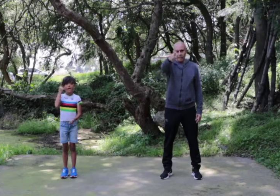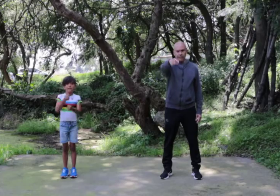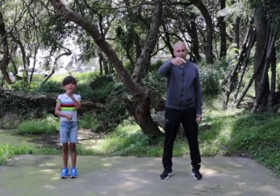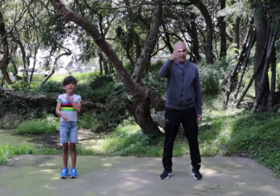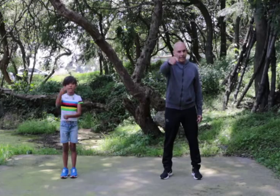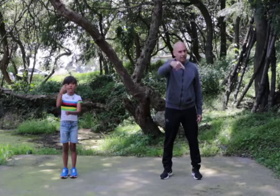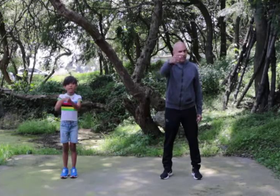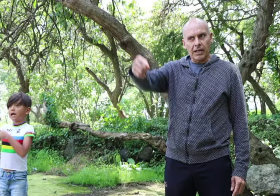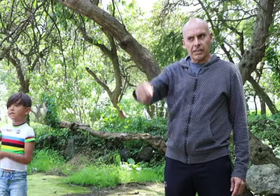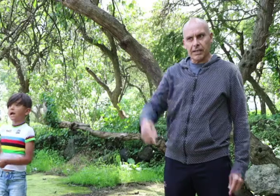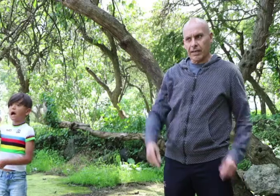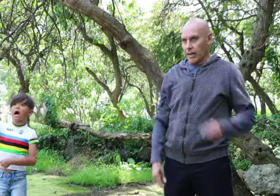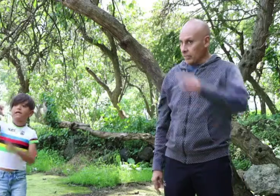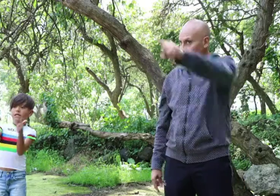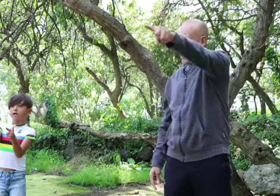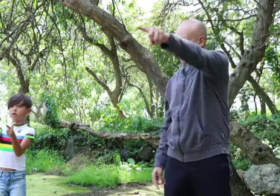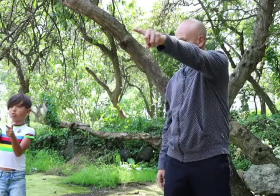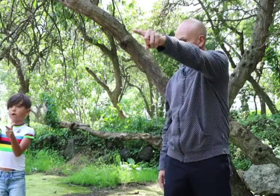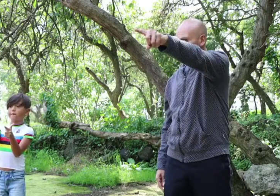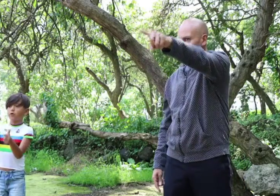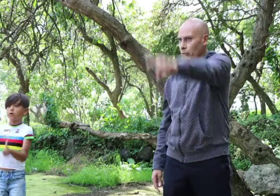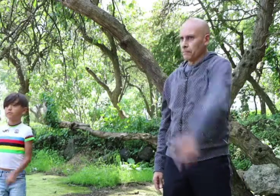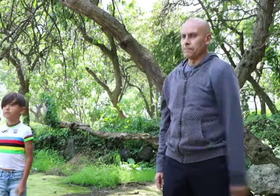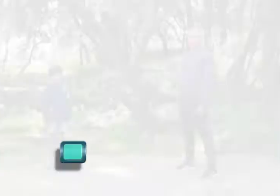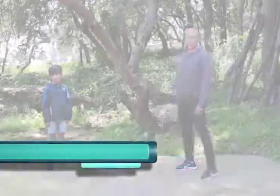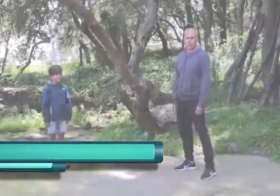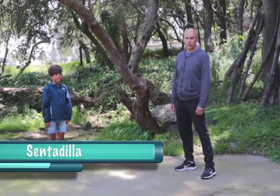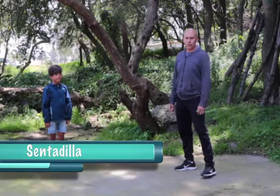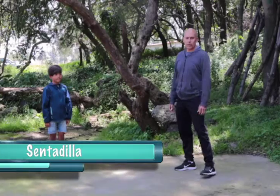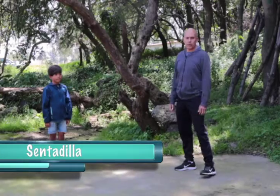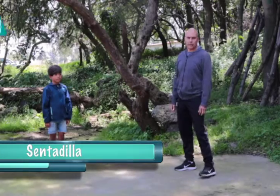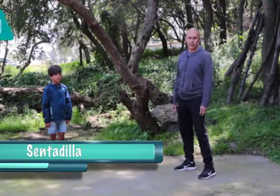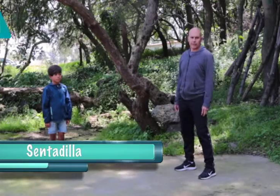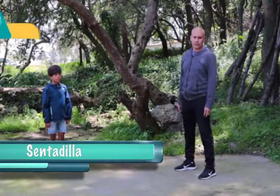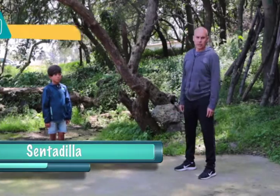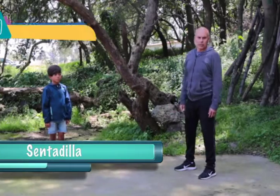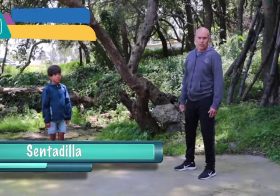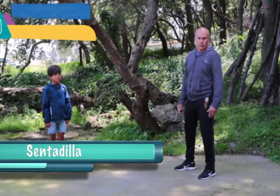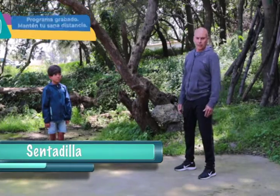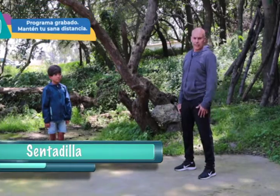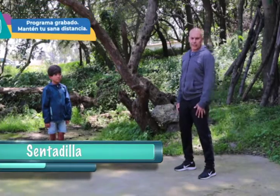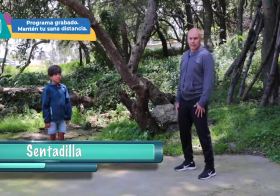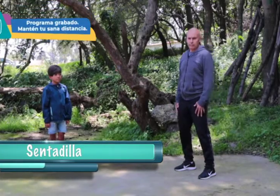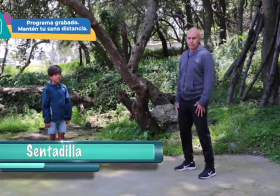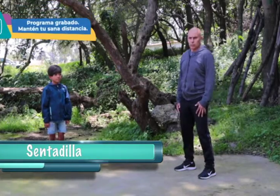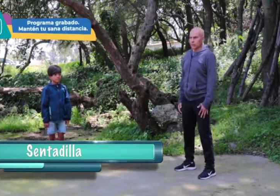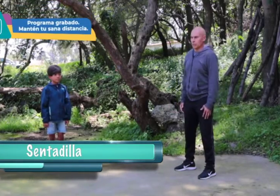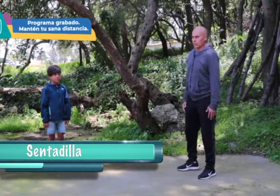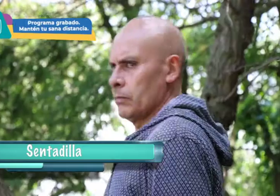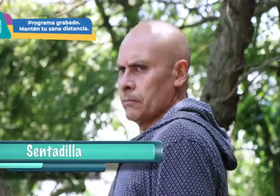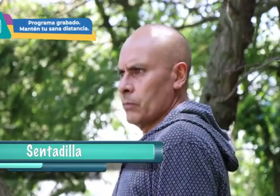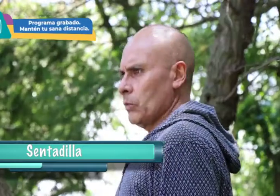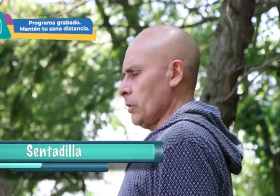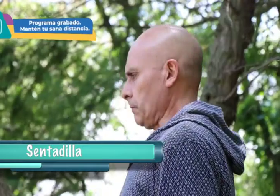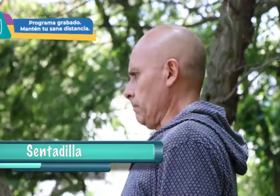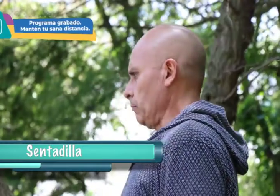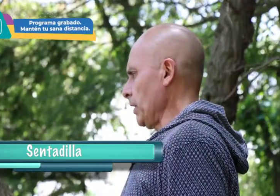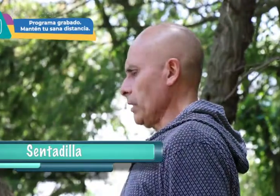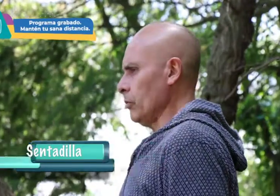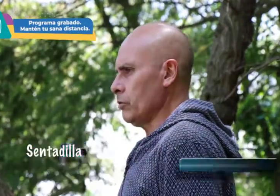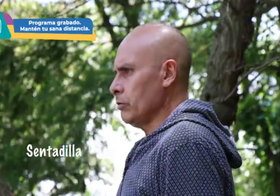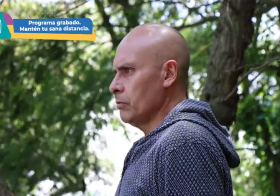Recuerda, entre clase y clase, activa tu cuerpo. Ok, vamos a trabajar pierna.